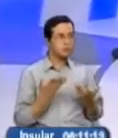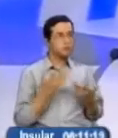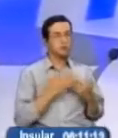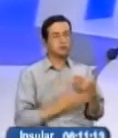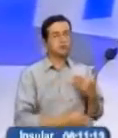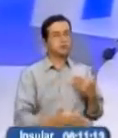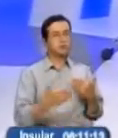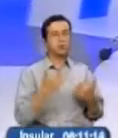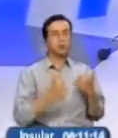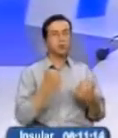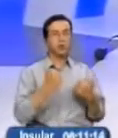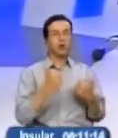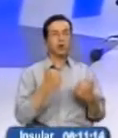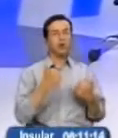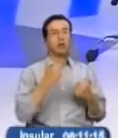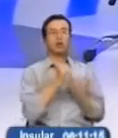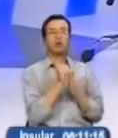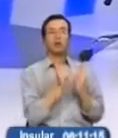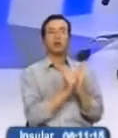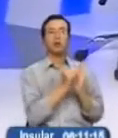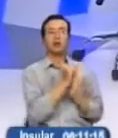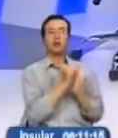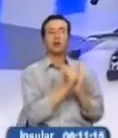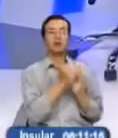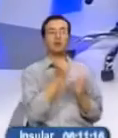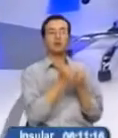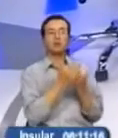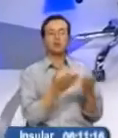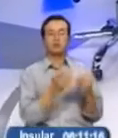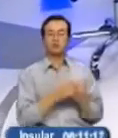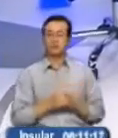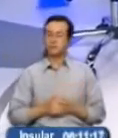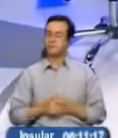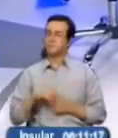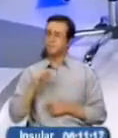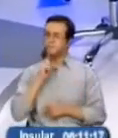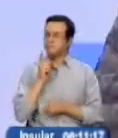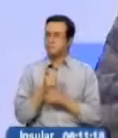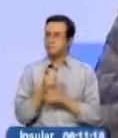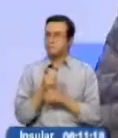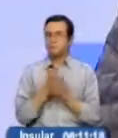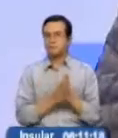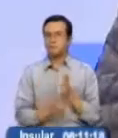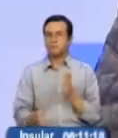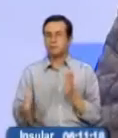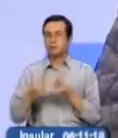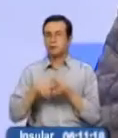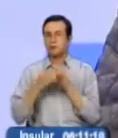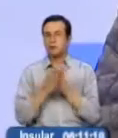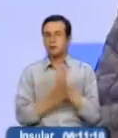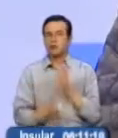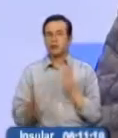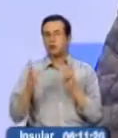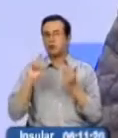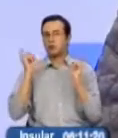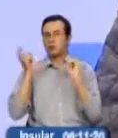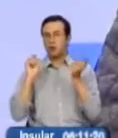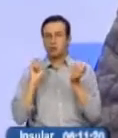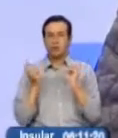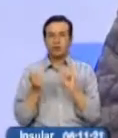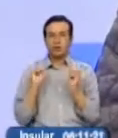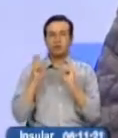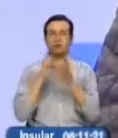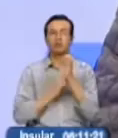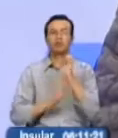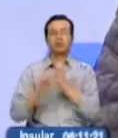en adelante, ¿cuál debería ser esa agenda? Sí, efectivamente, no... Aquí se sentaron las bases, los cimientos, los cambios estructurales